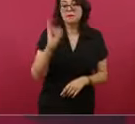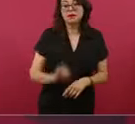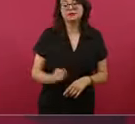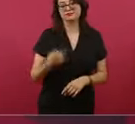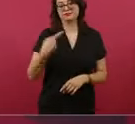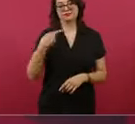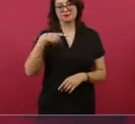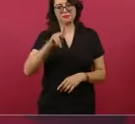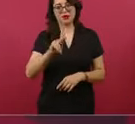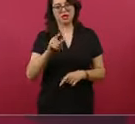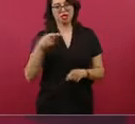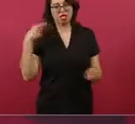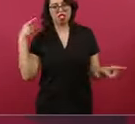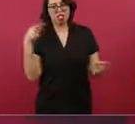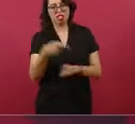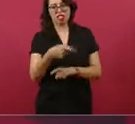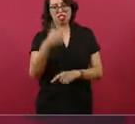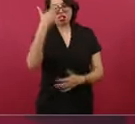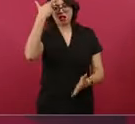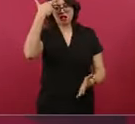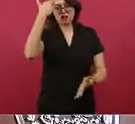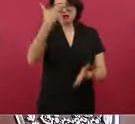respeto.